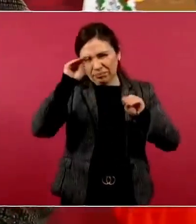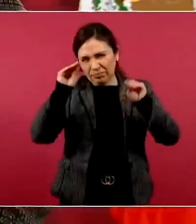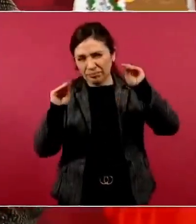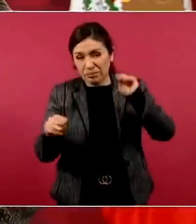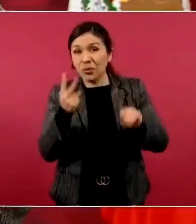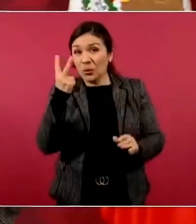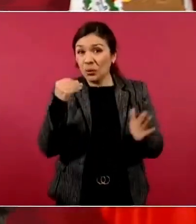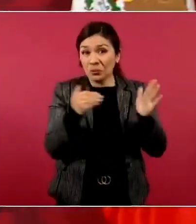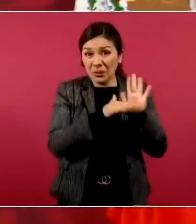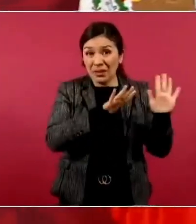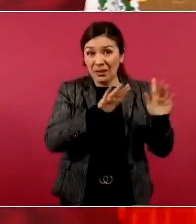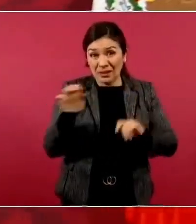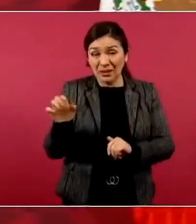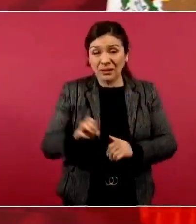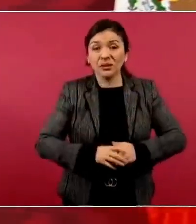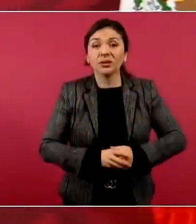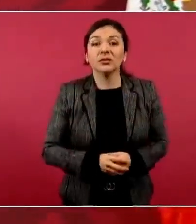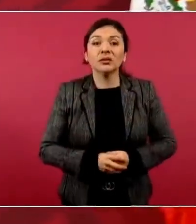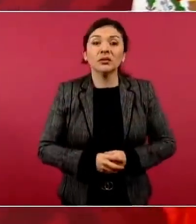2.500,